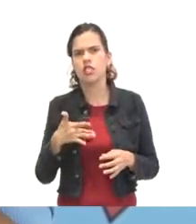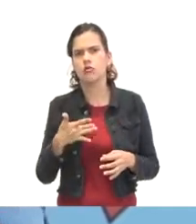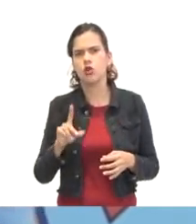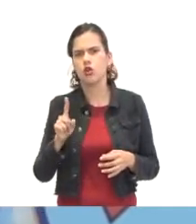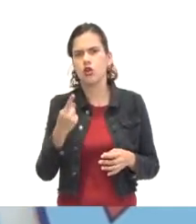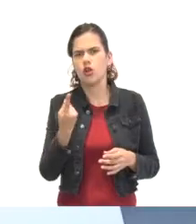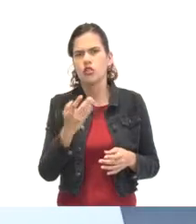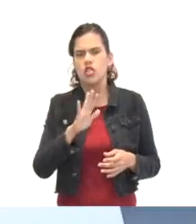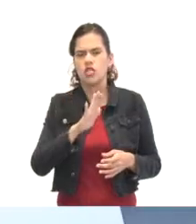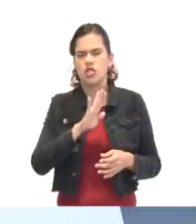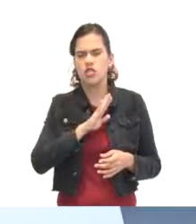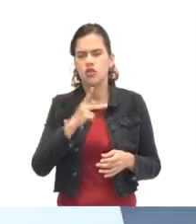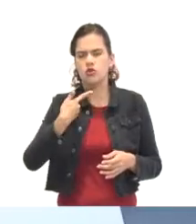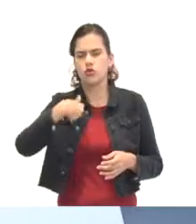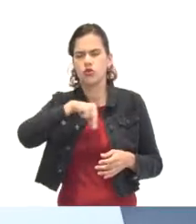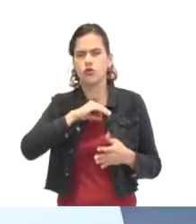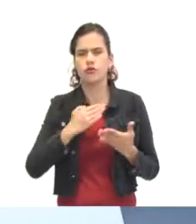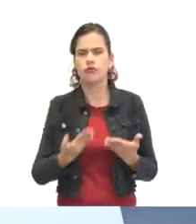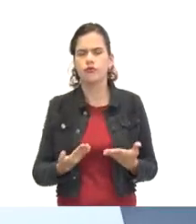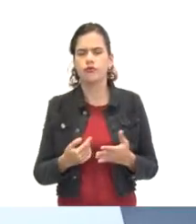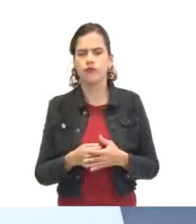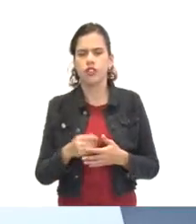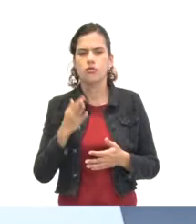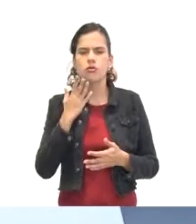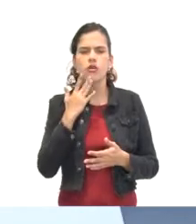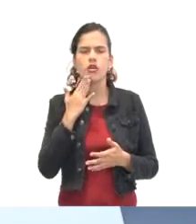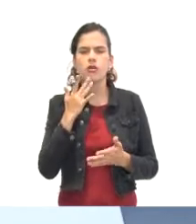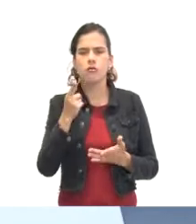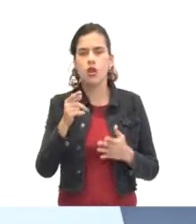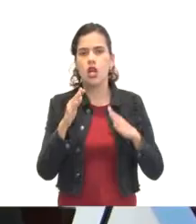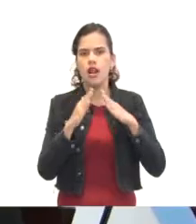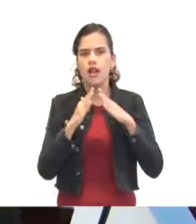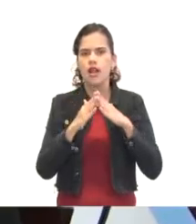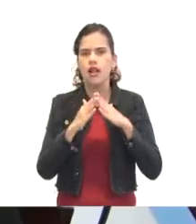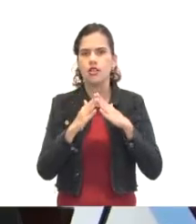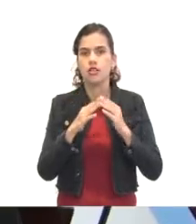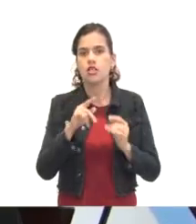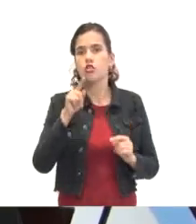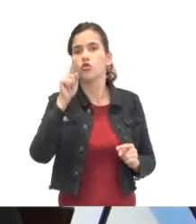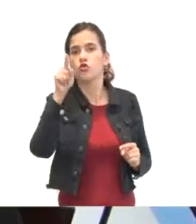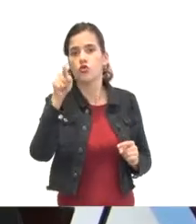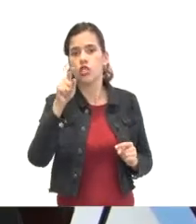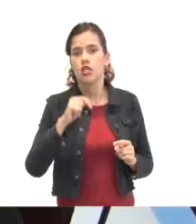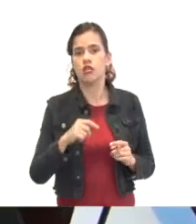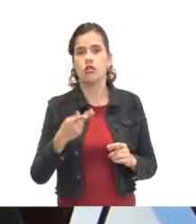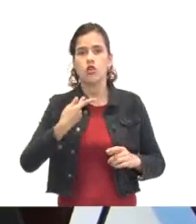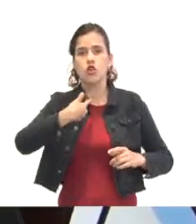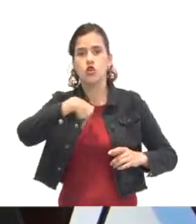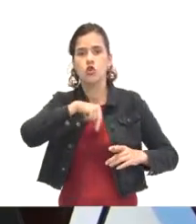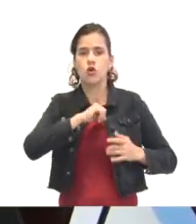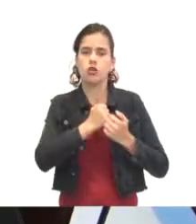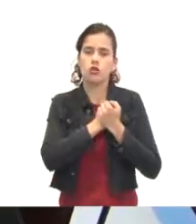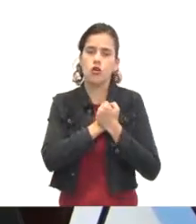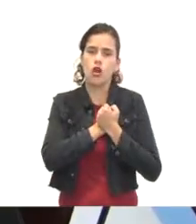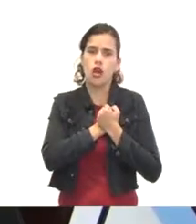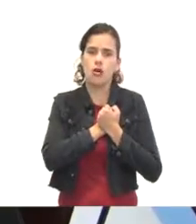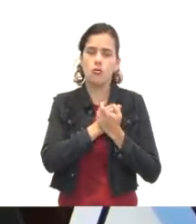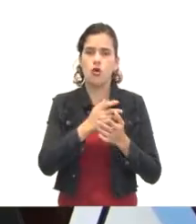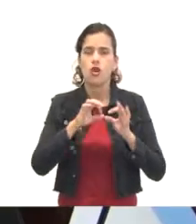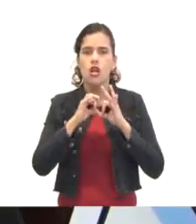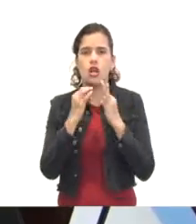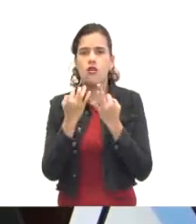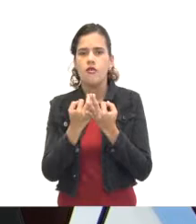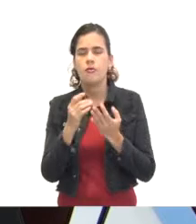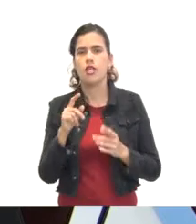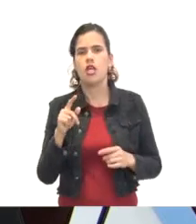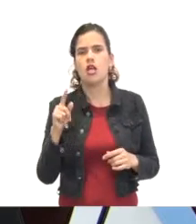que netamente sí. de nosotros. Por ejemplo, la casa es suya. Nuestro amor a la familia